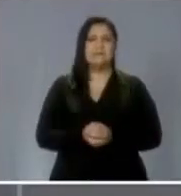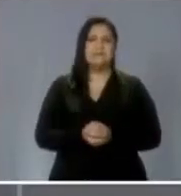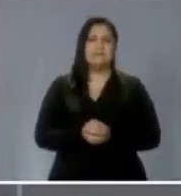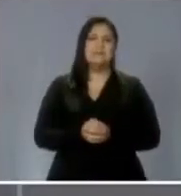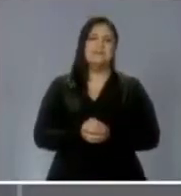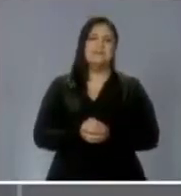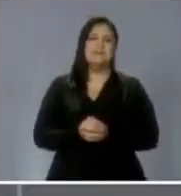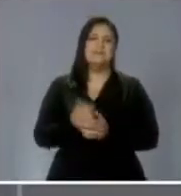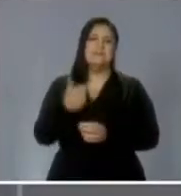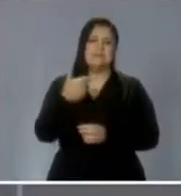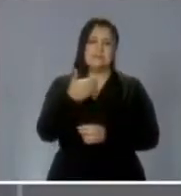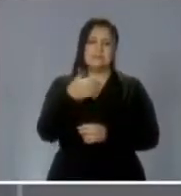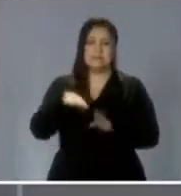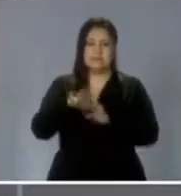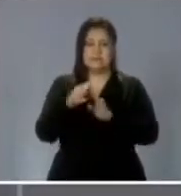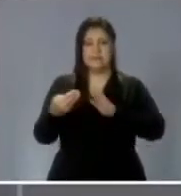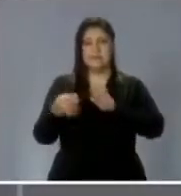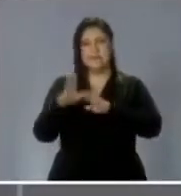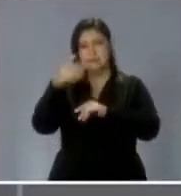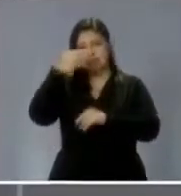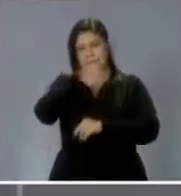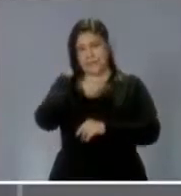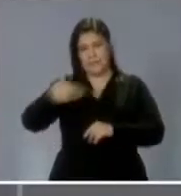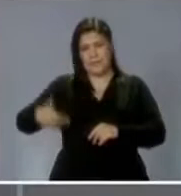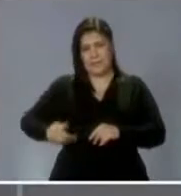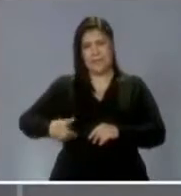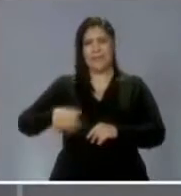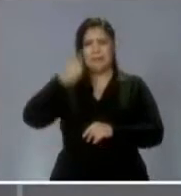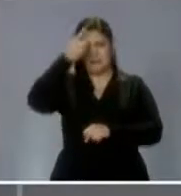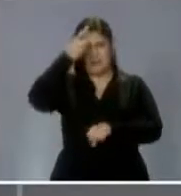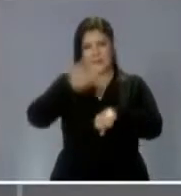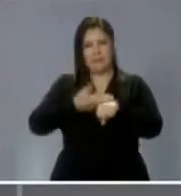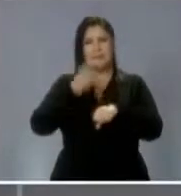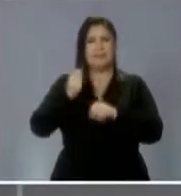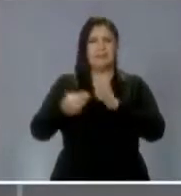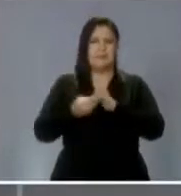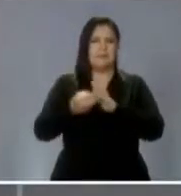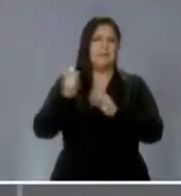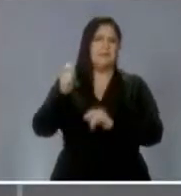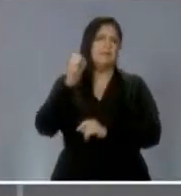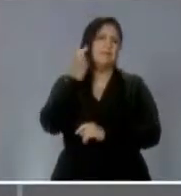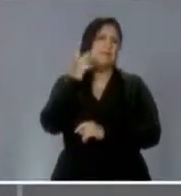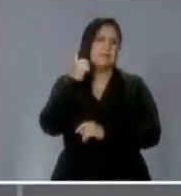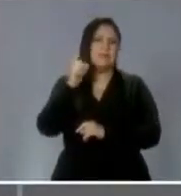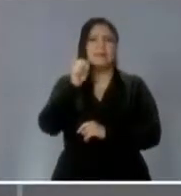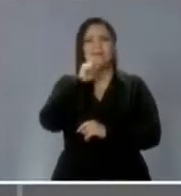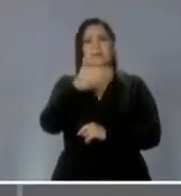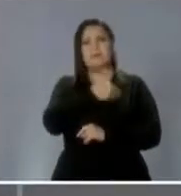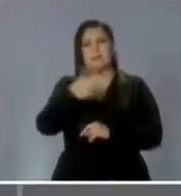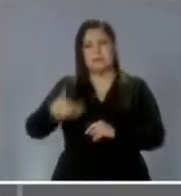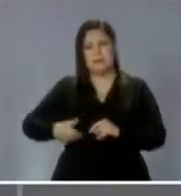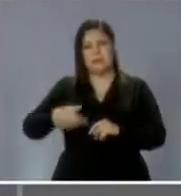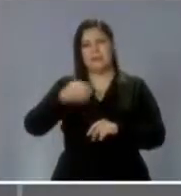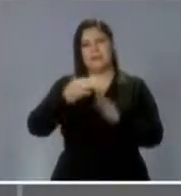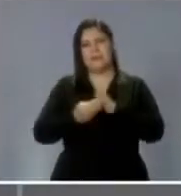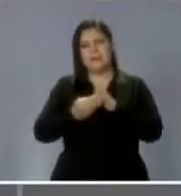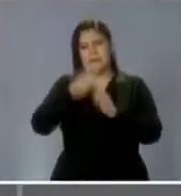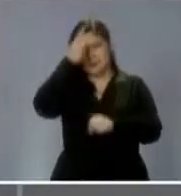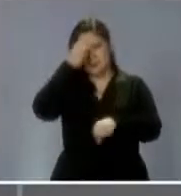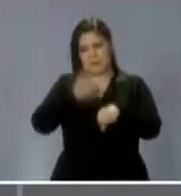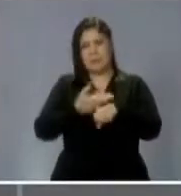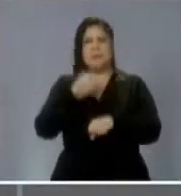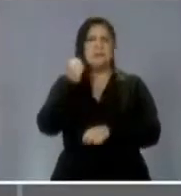conjunción de esfuerzos y la implementación de acciones focalizadas lográndose que del país un total de 2.2 millones de personas